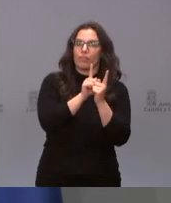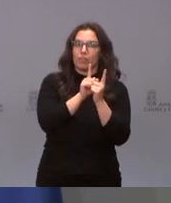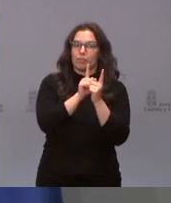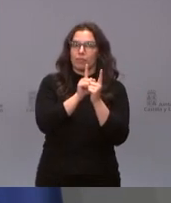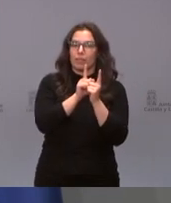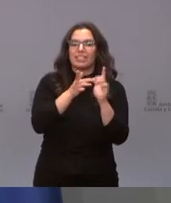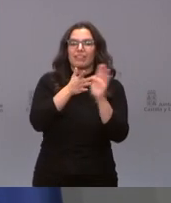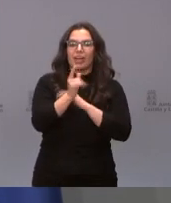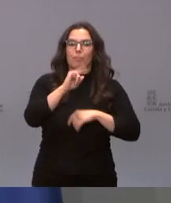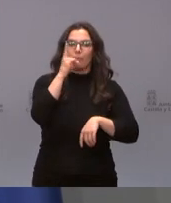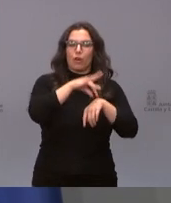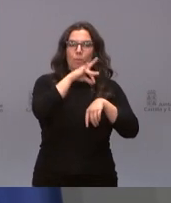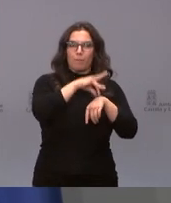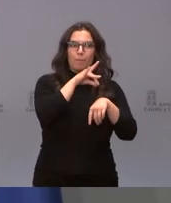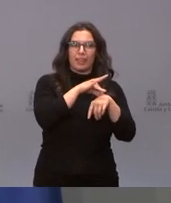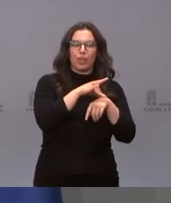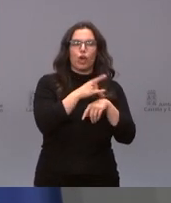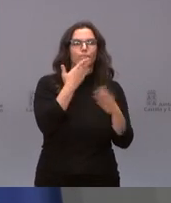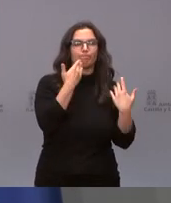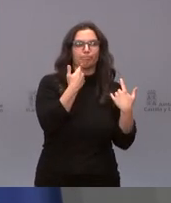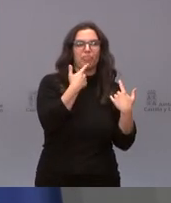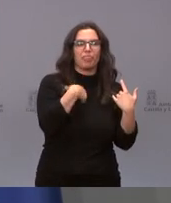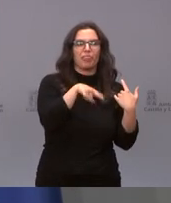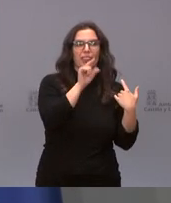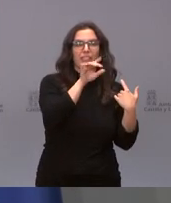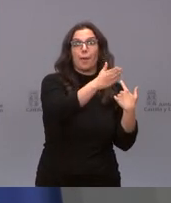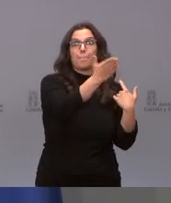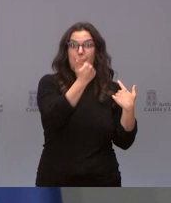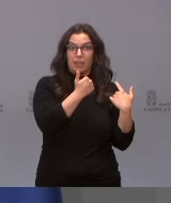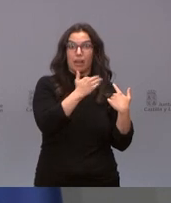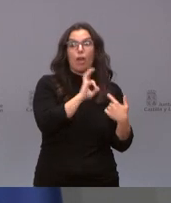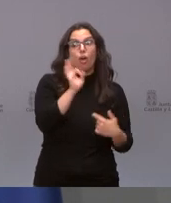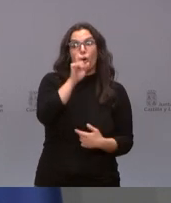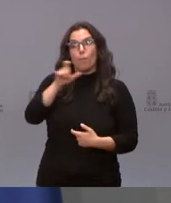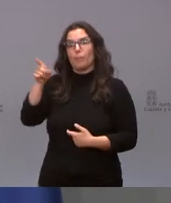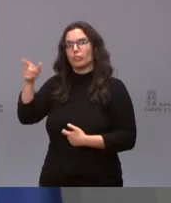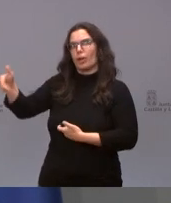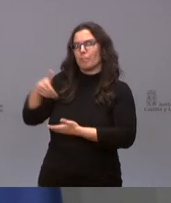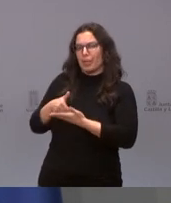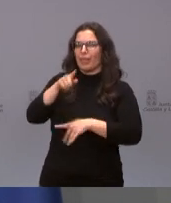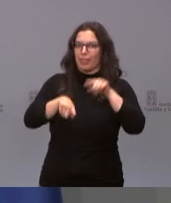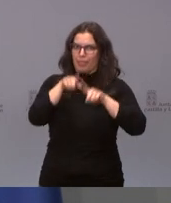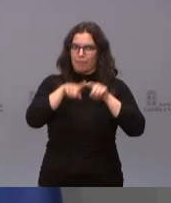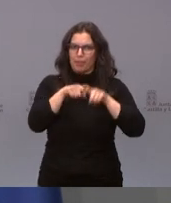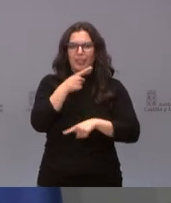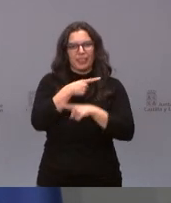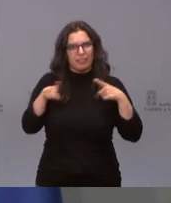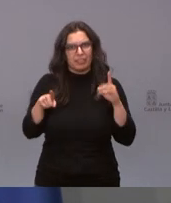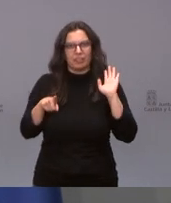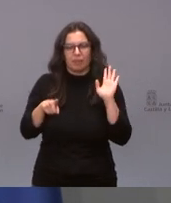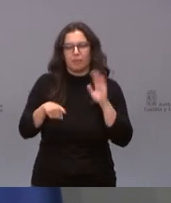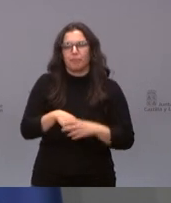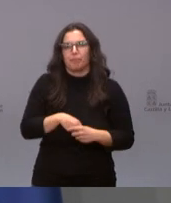médico que la presencialidad a demanda del paciente que es lo que nos solicitan en algunos en algunos foros por lo tanto